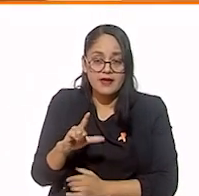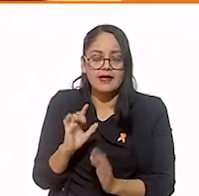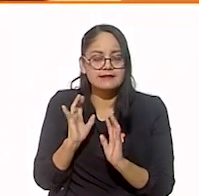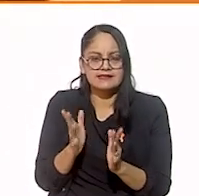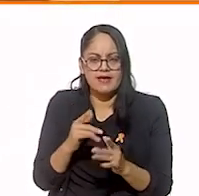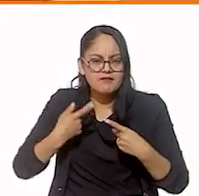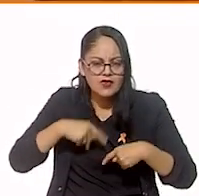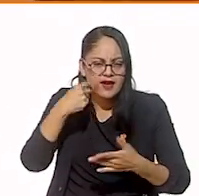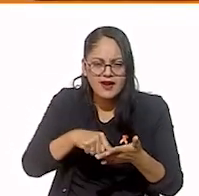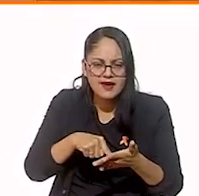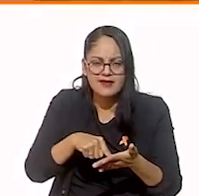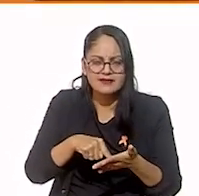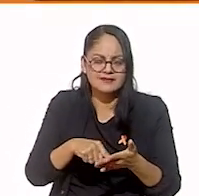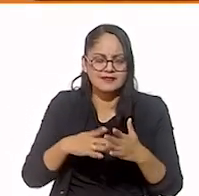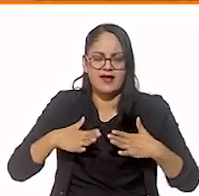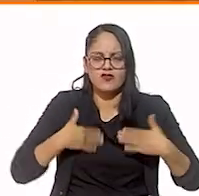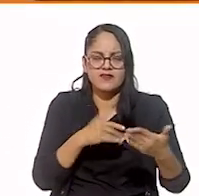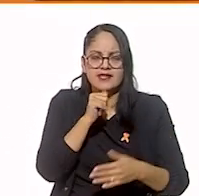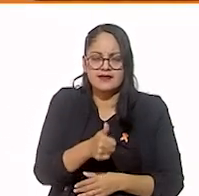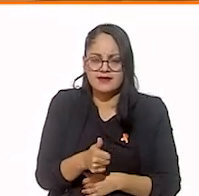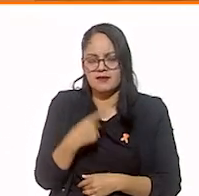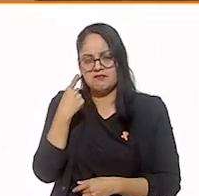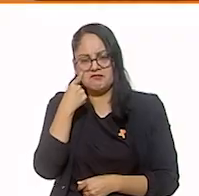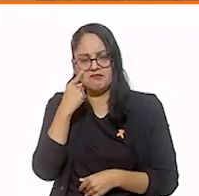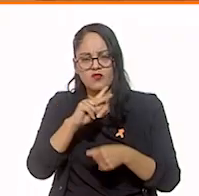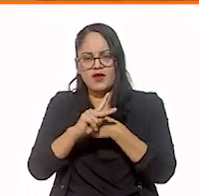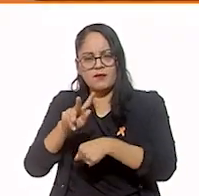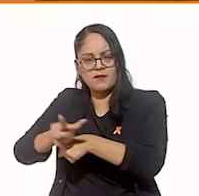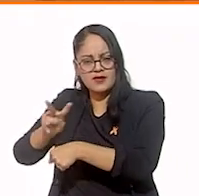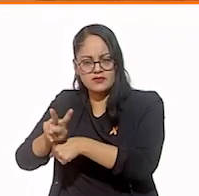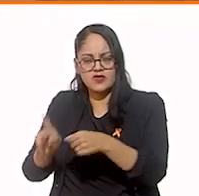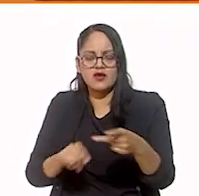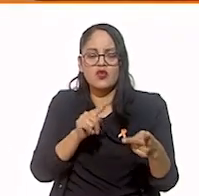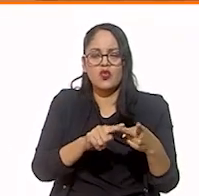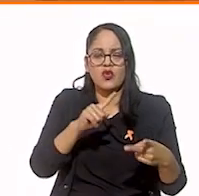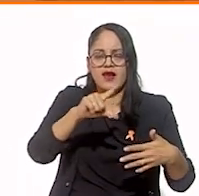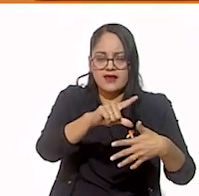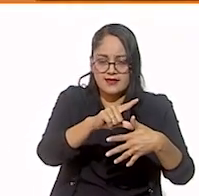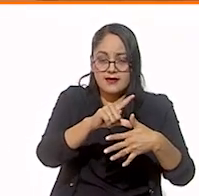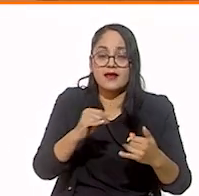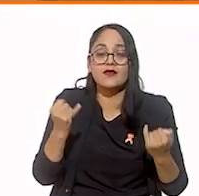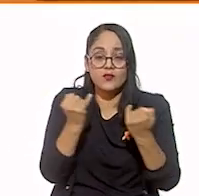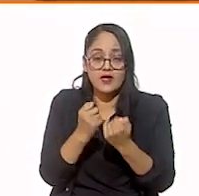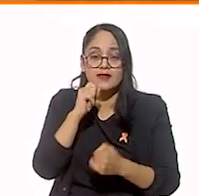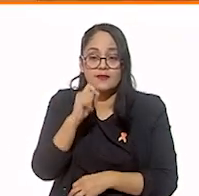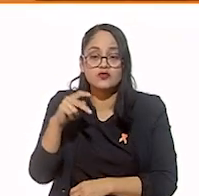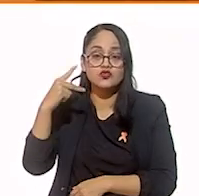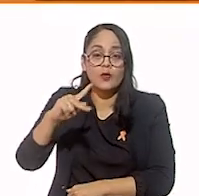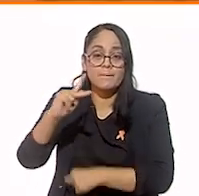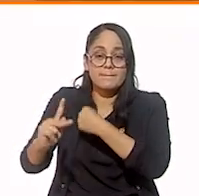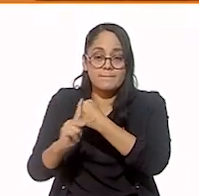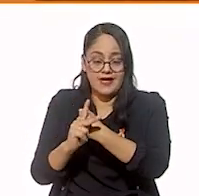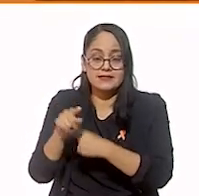toda credibilidad, pero no es algo que se observe solo a lo mejor en Venezuela o en Latinoamérica, sino incluso en el propio país, en